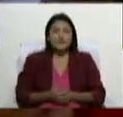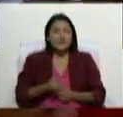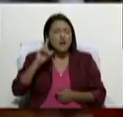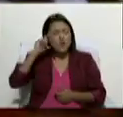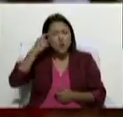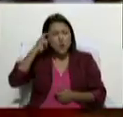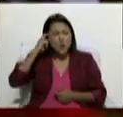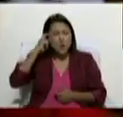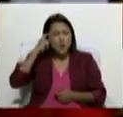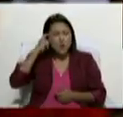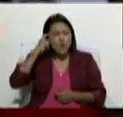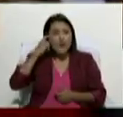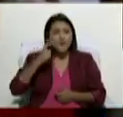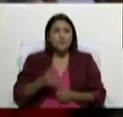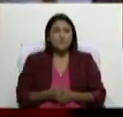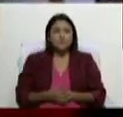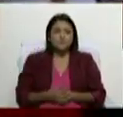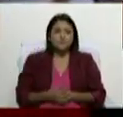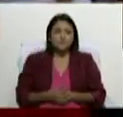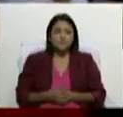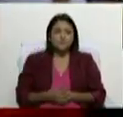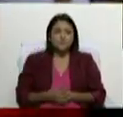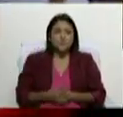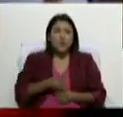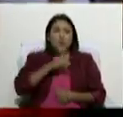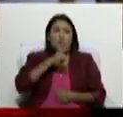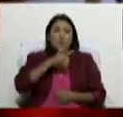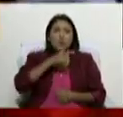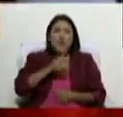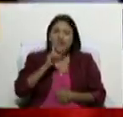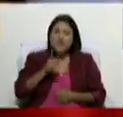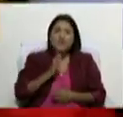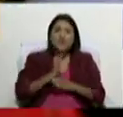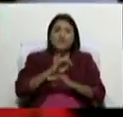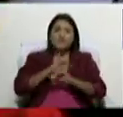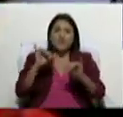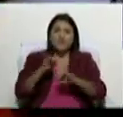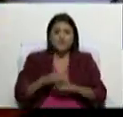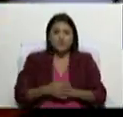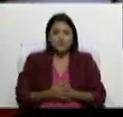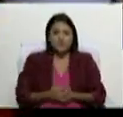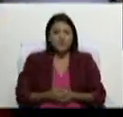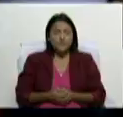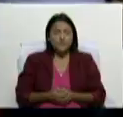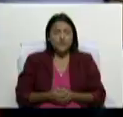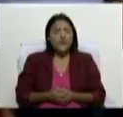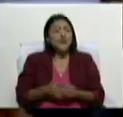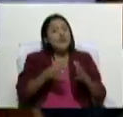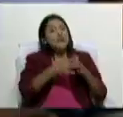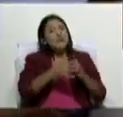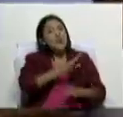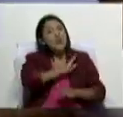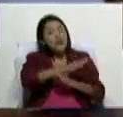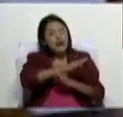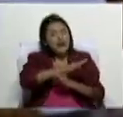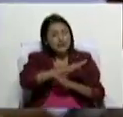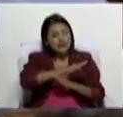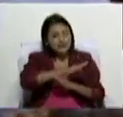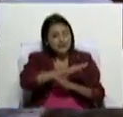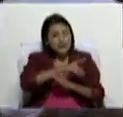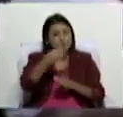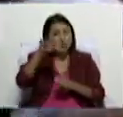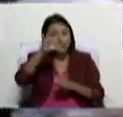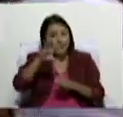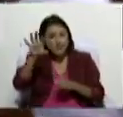irracional, esta barbarie, es monstruosa, debe detenerse. Vicepresidente, Estados Unidos impone sanciones a los pueblos del mundo, pero no contra